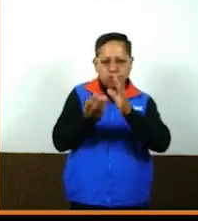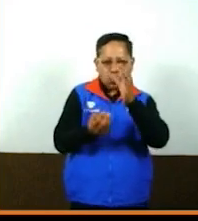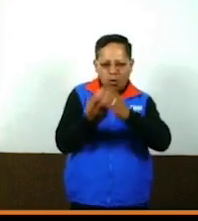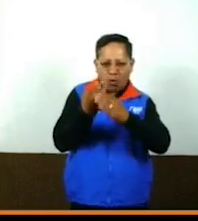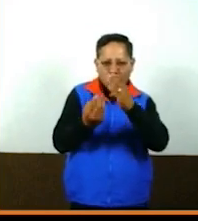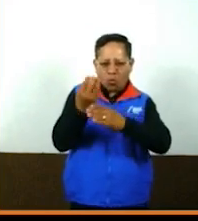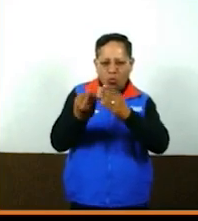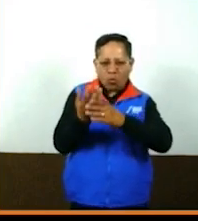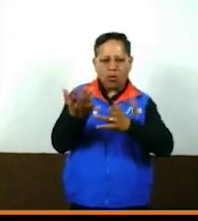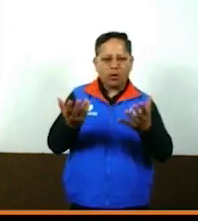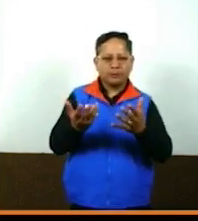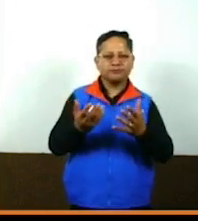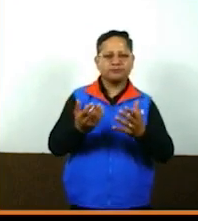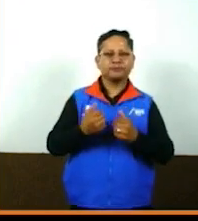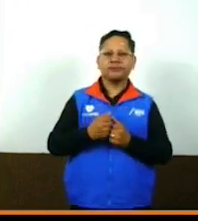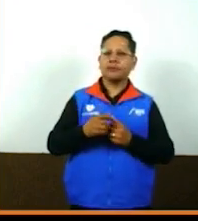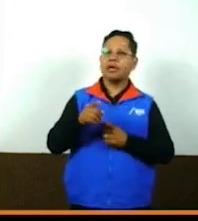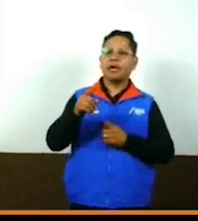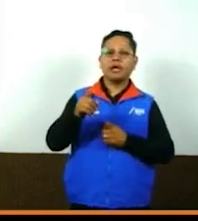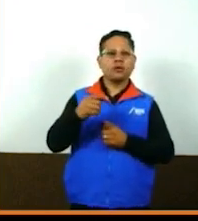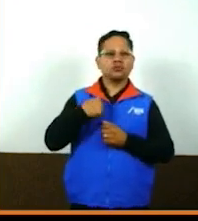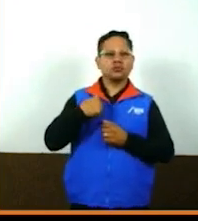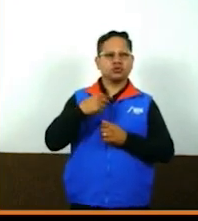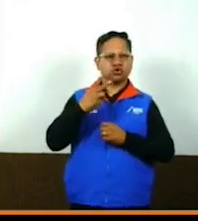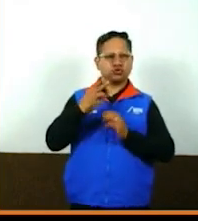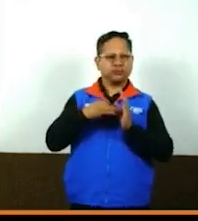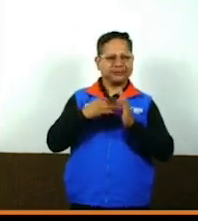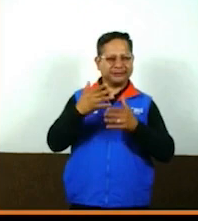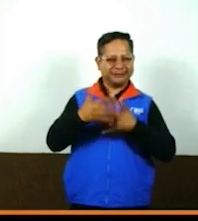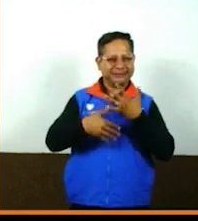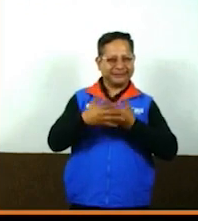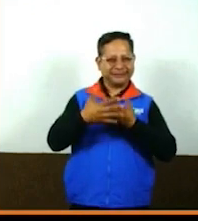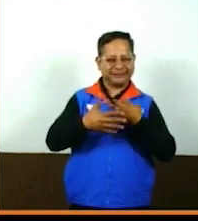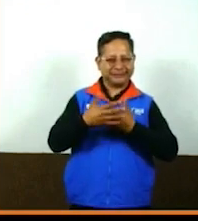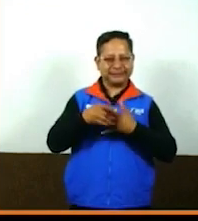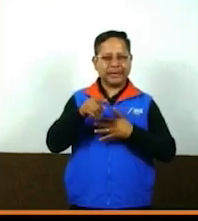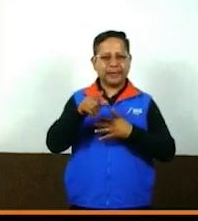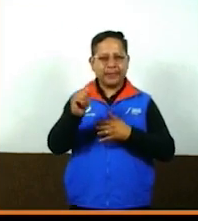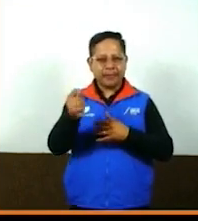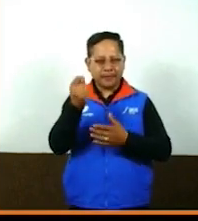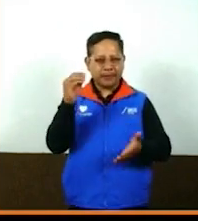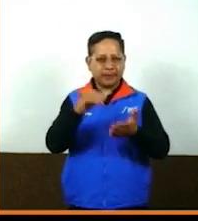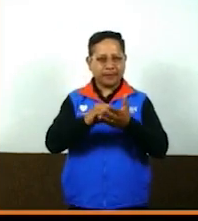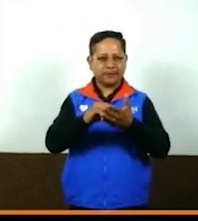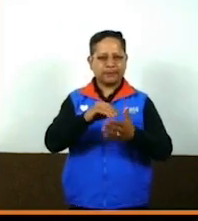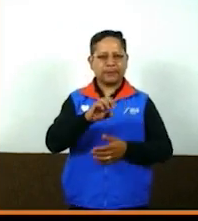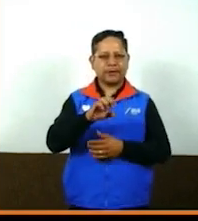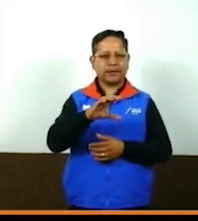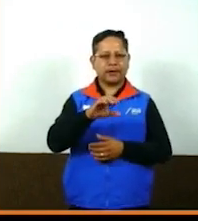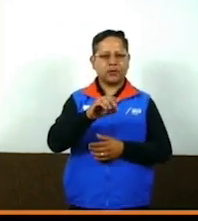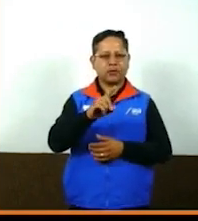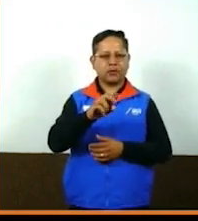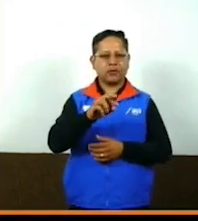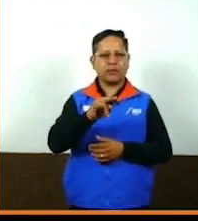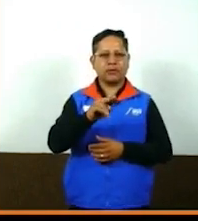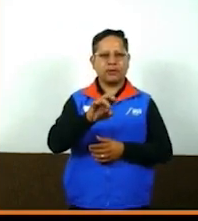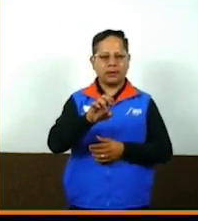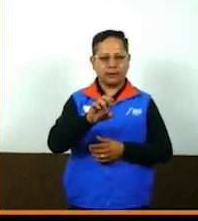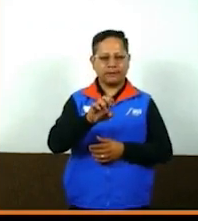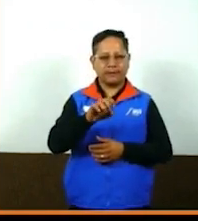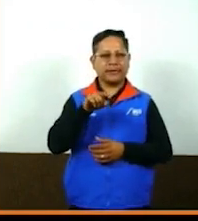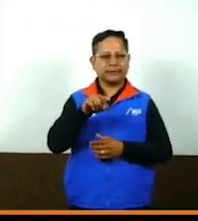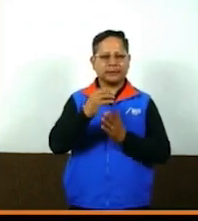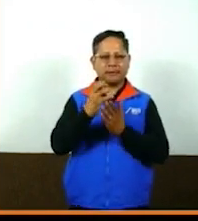A inicios del 2015, nosotros instalamos una tecnología que se llama EcoDrive Scrubber. Con eso